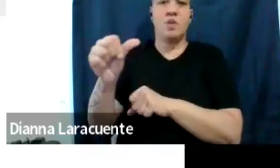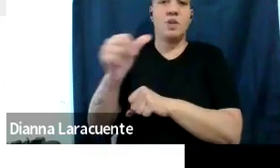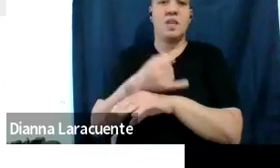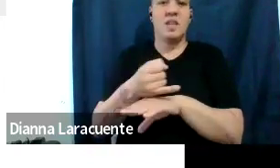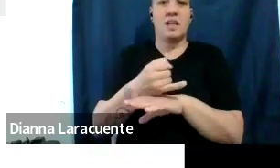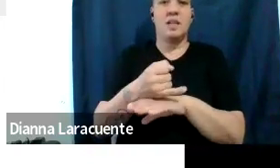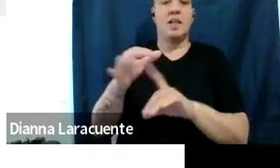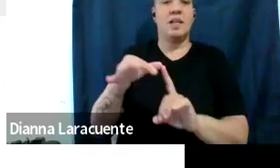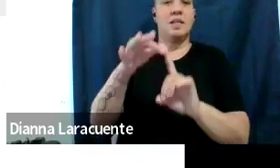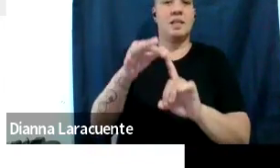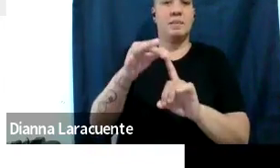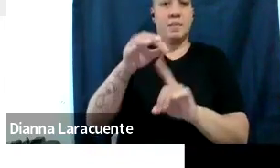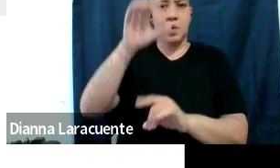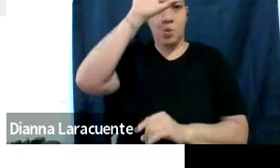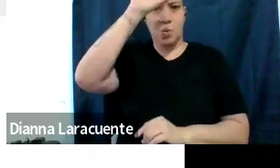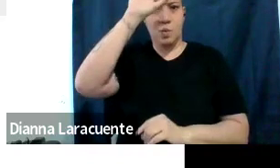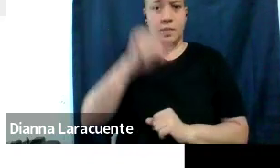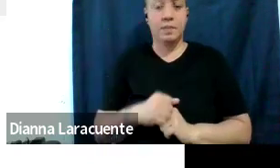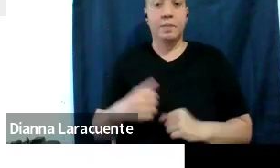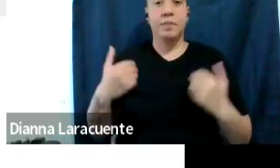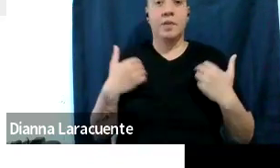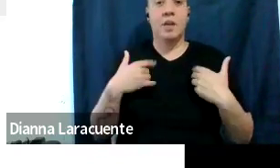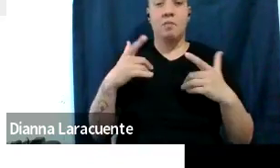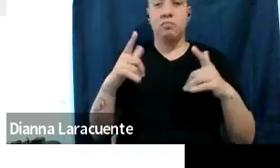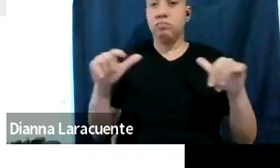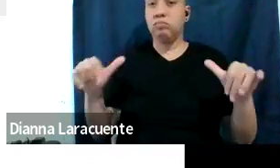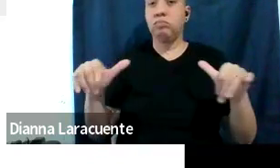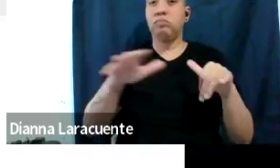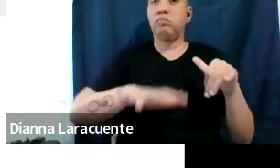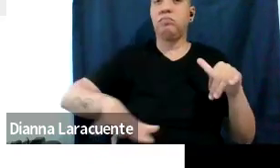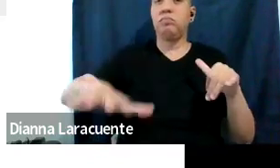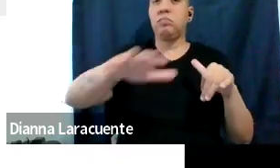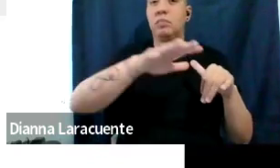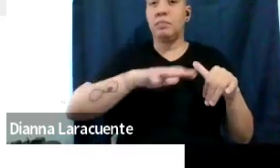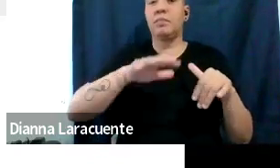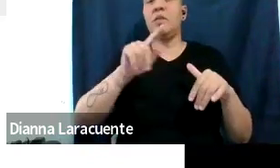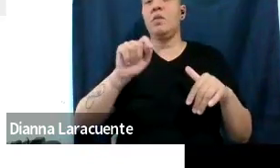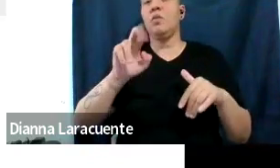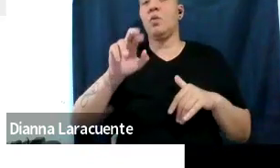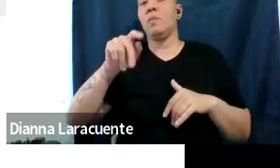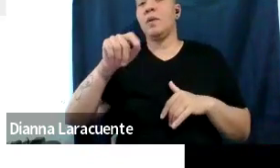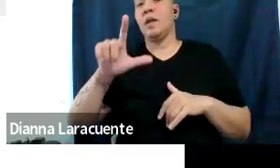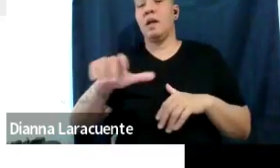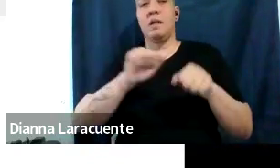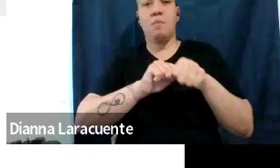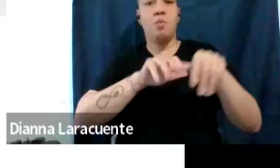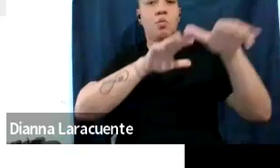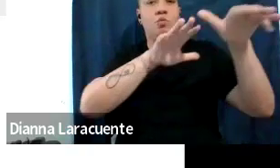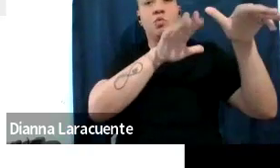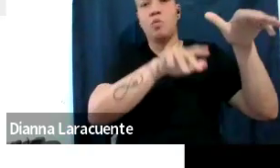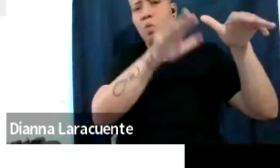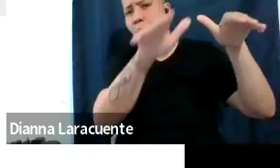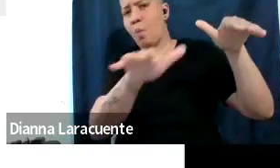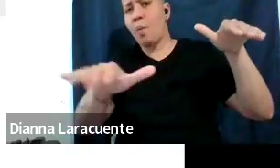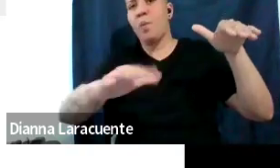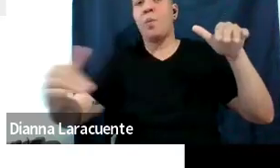excepto Cuba. Posee toda clase de paisajes tropicales fértiles, desde la cima de las montañas hasta el mar,